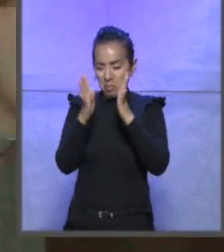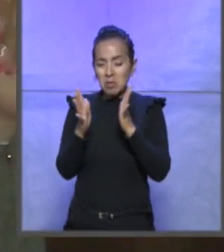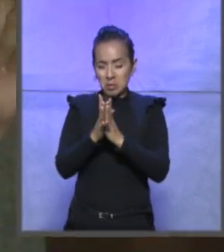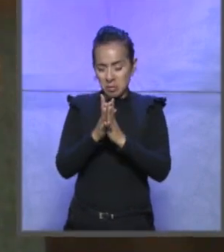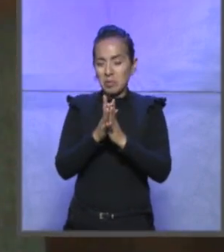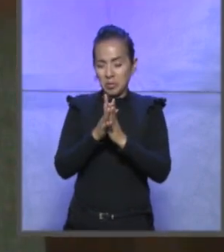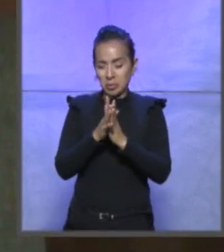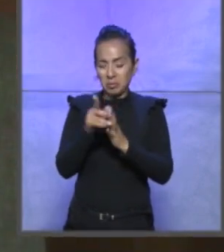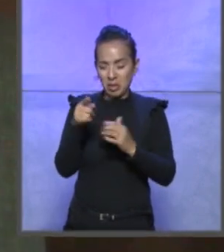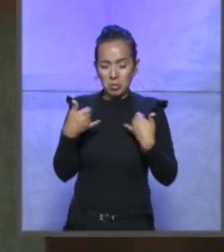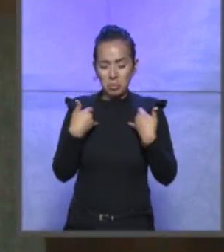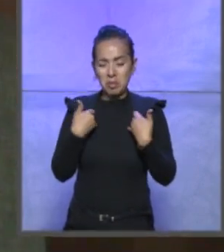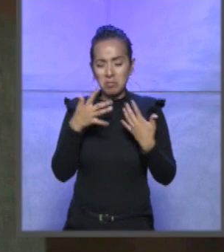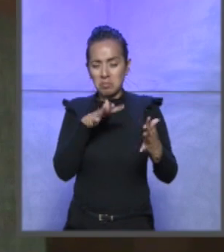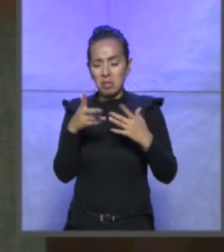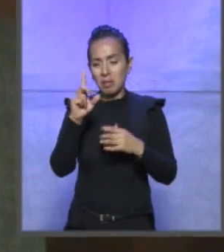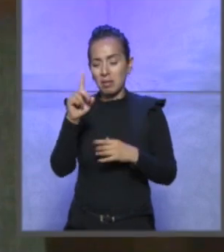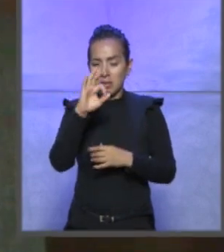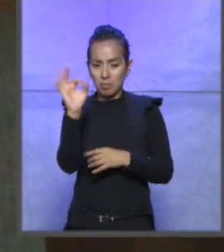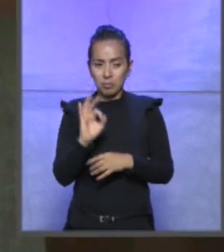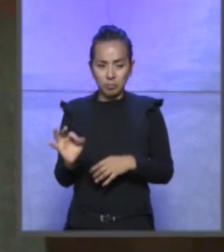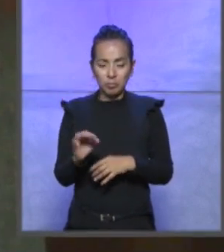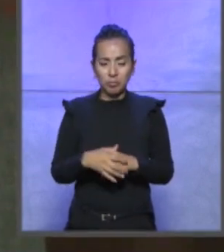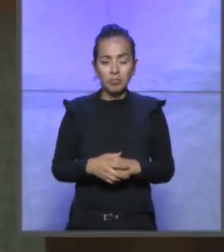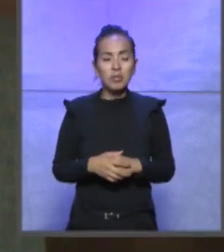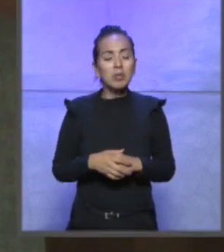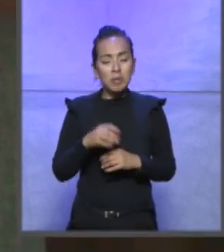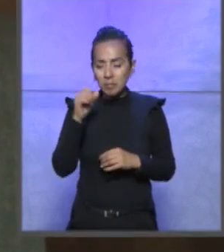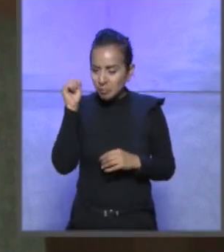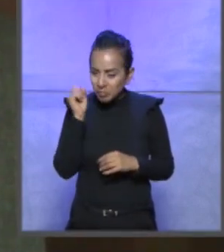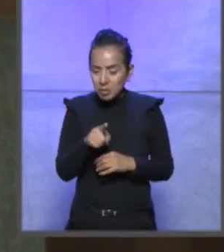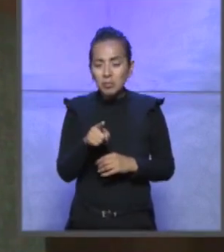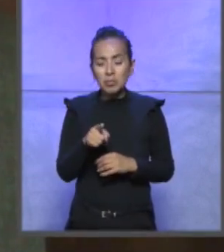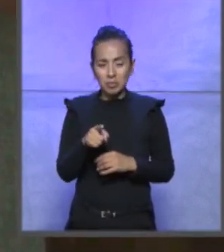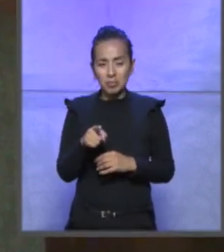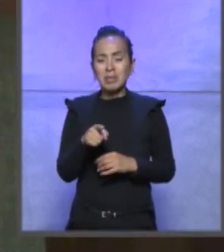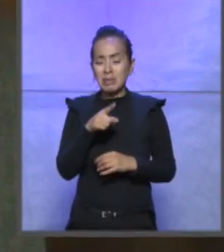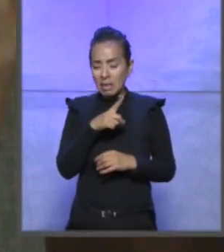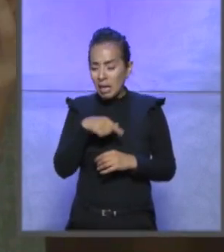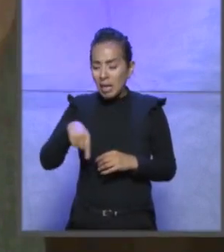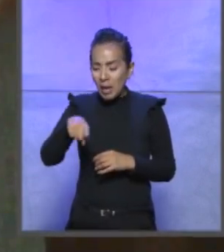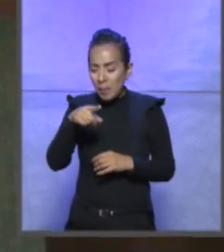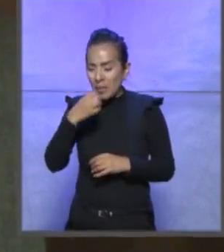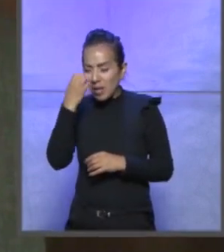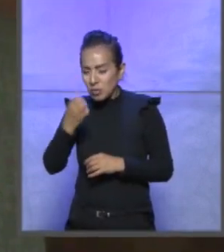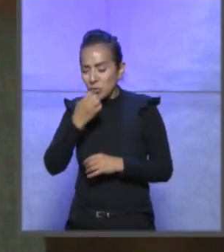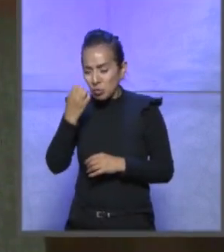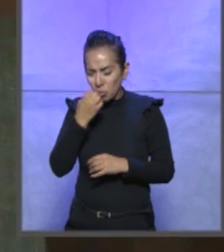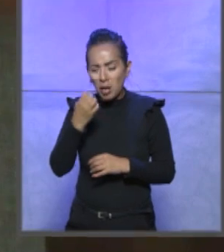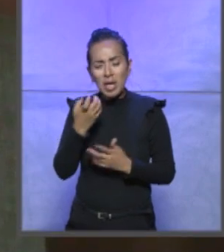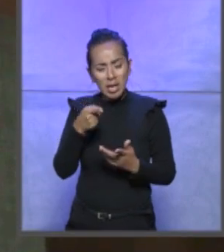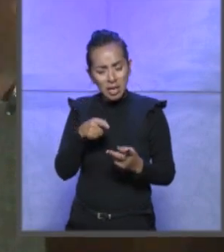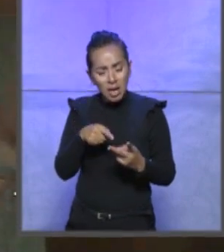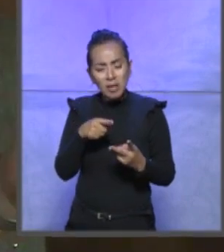en un 30%. También está previsto en los estatutos que debe haber cuadros y escuelas que vayan